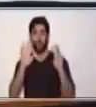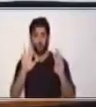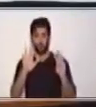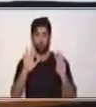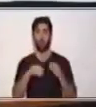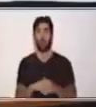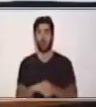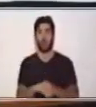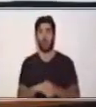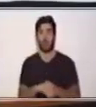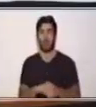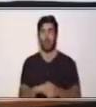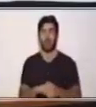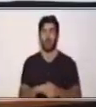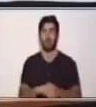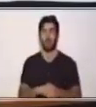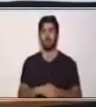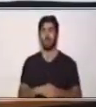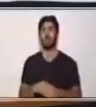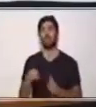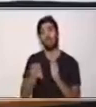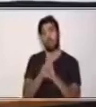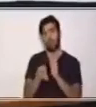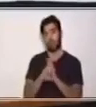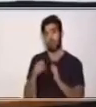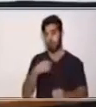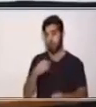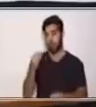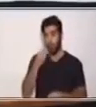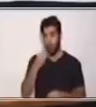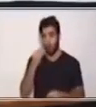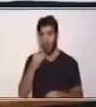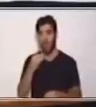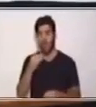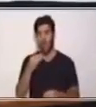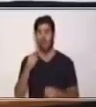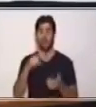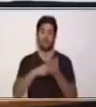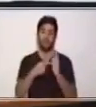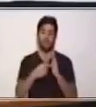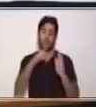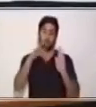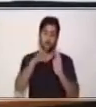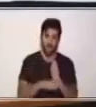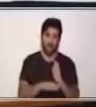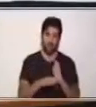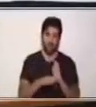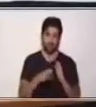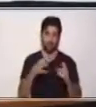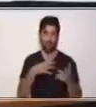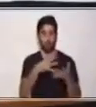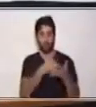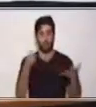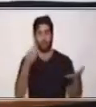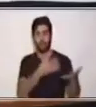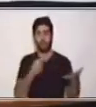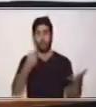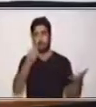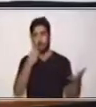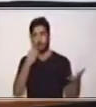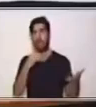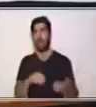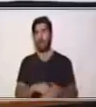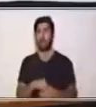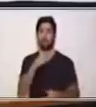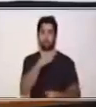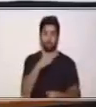a decir, como me estoy comiendo los dulces, me está disminuyendo la cantidad que tengo. Entonces yo